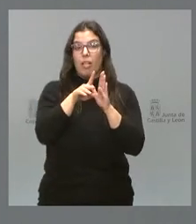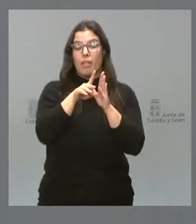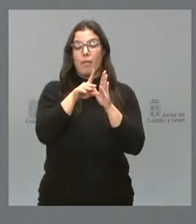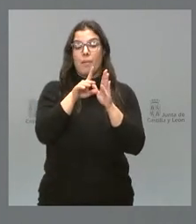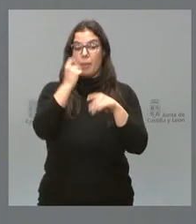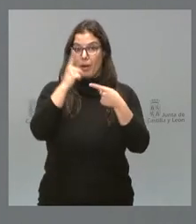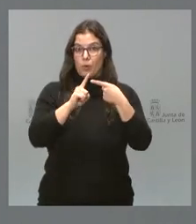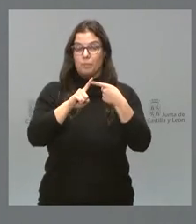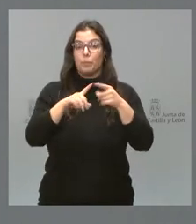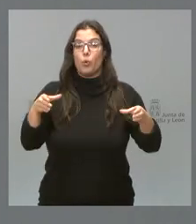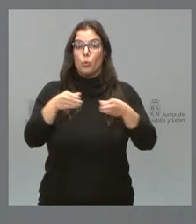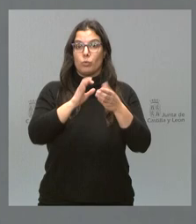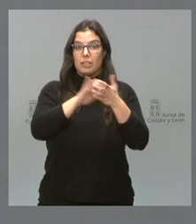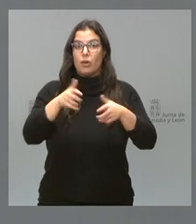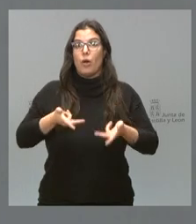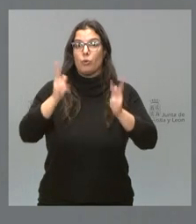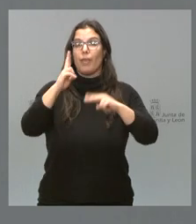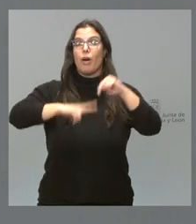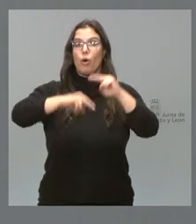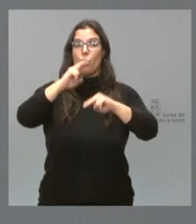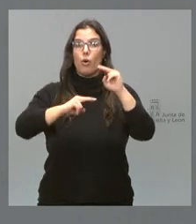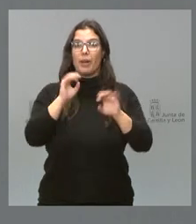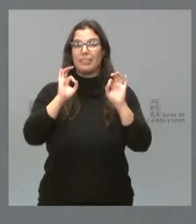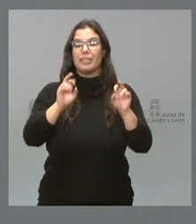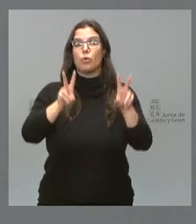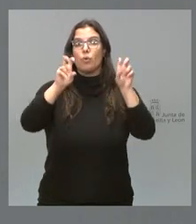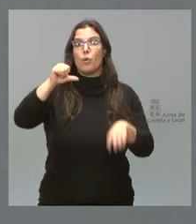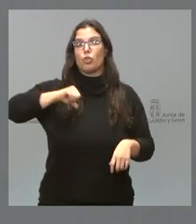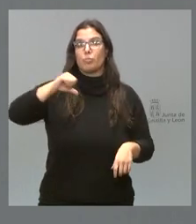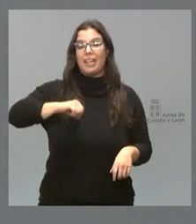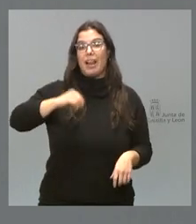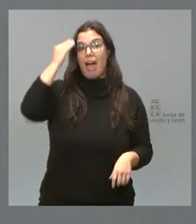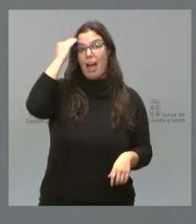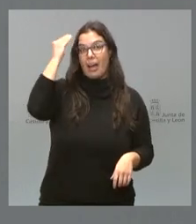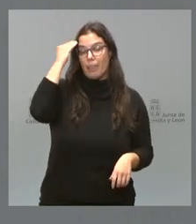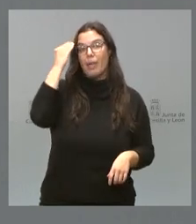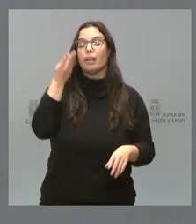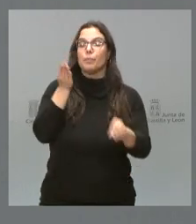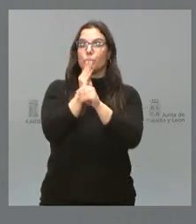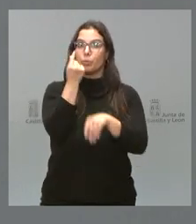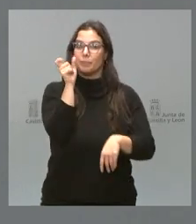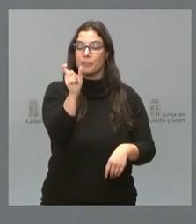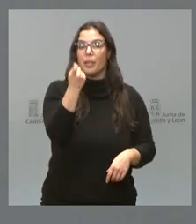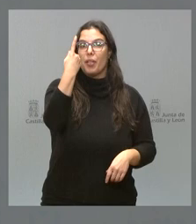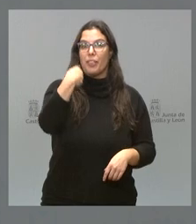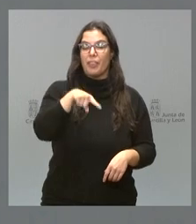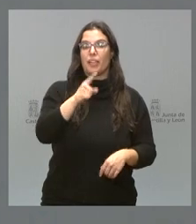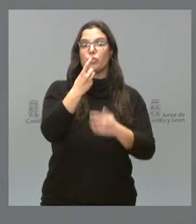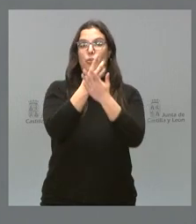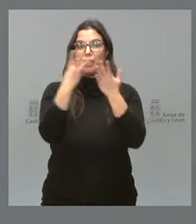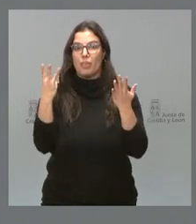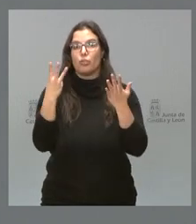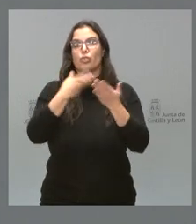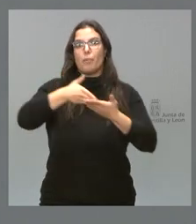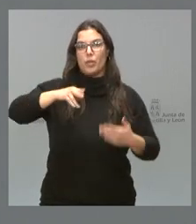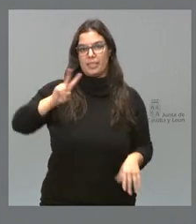Es que la junta ha autorizado las obras del nuevo hospital de Aranda de duero por un importe de 118 millones